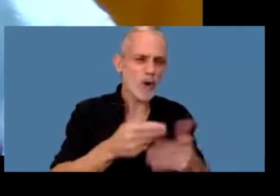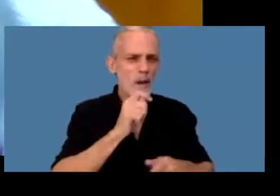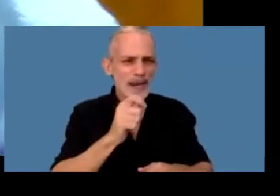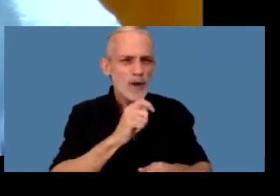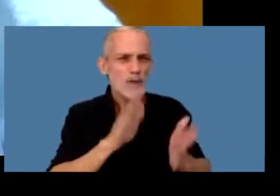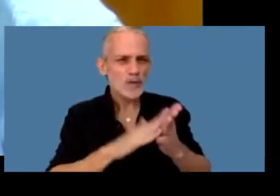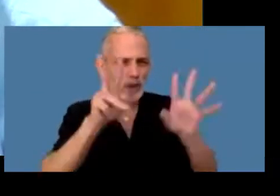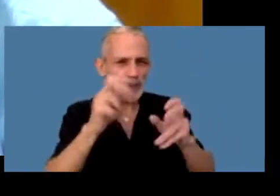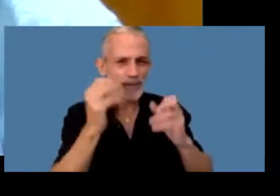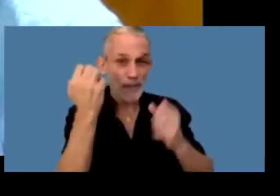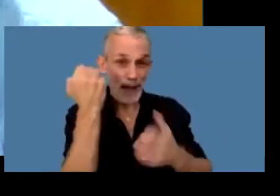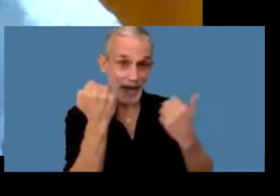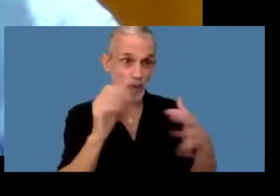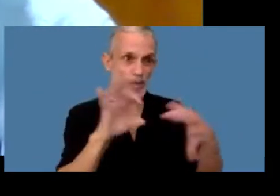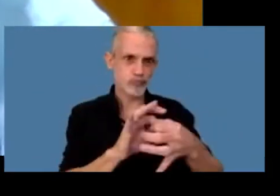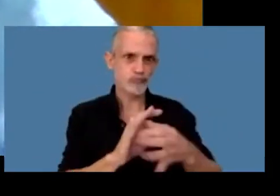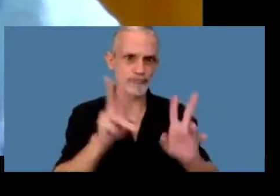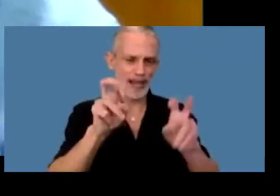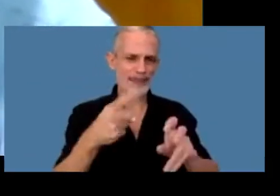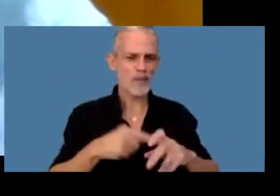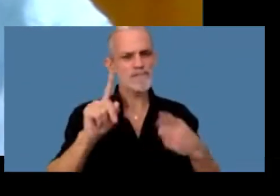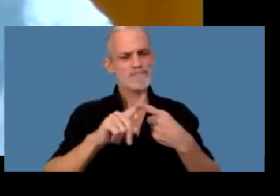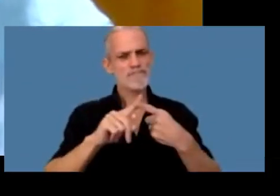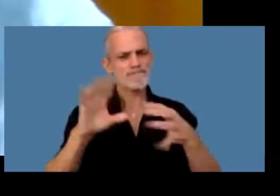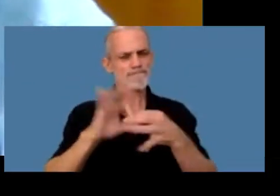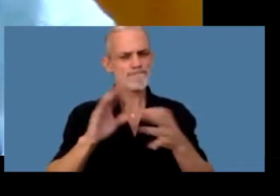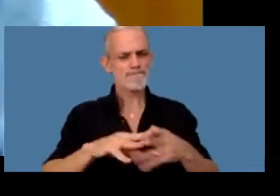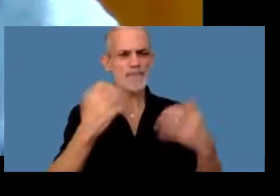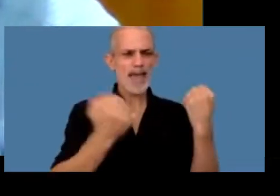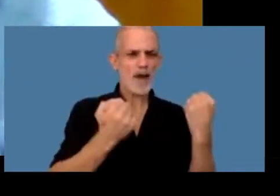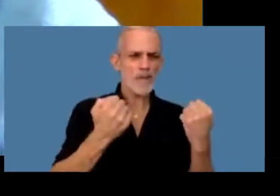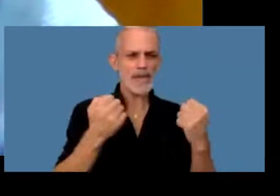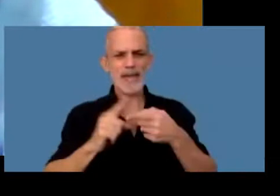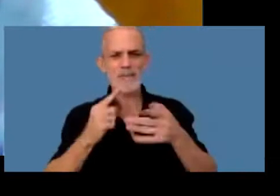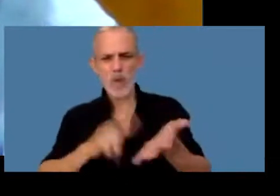con economía, y trato de relacionar el tema impositivo nuestro con la economía. Y fíjense que